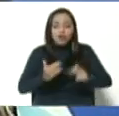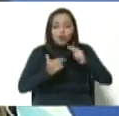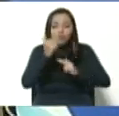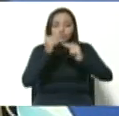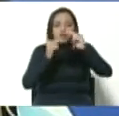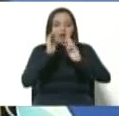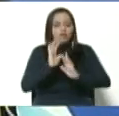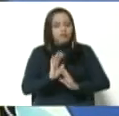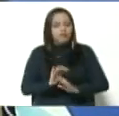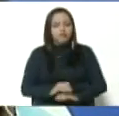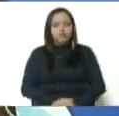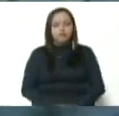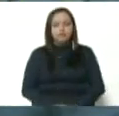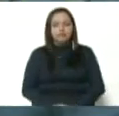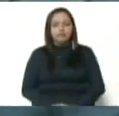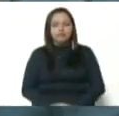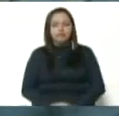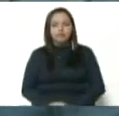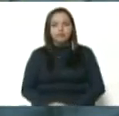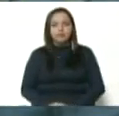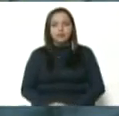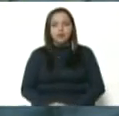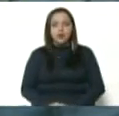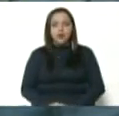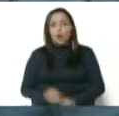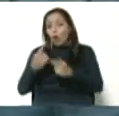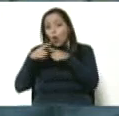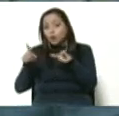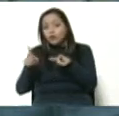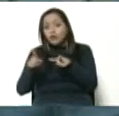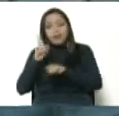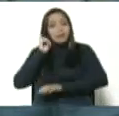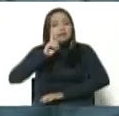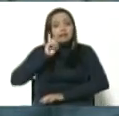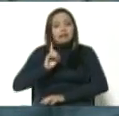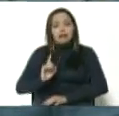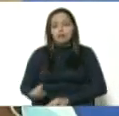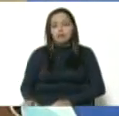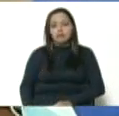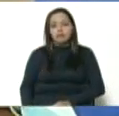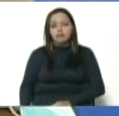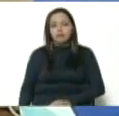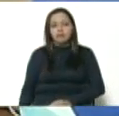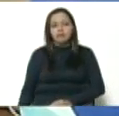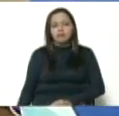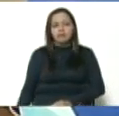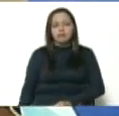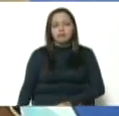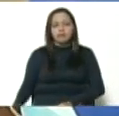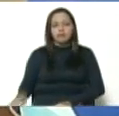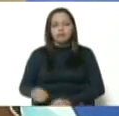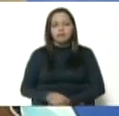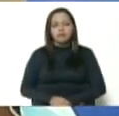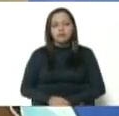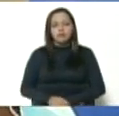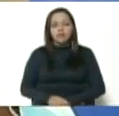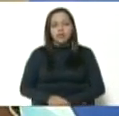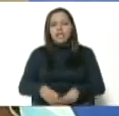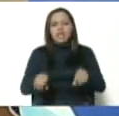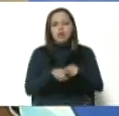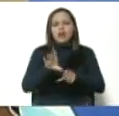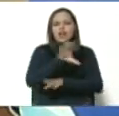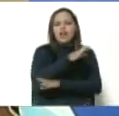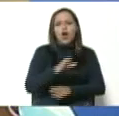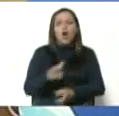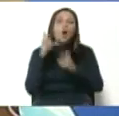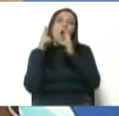construyamos. Lo demás es demagogia. Lo demás es demagogia. Lo demás es como esa canción: ojalá que llueva